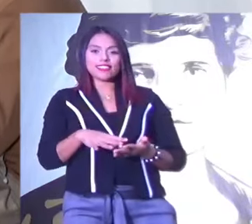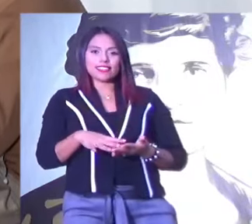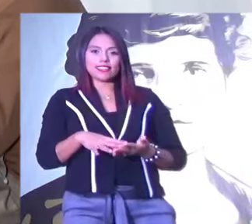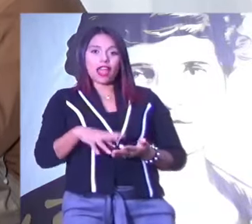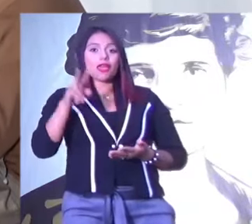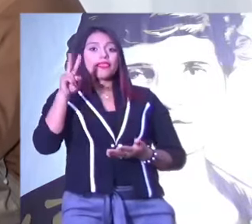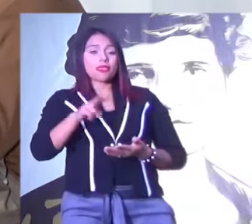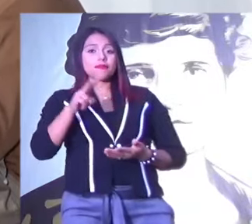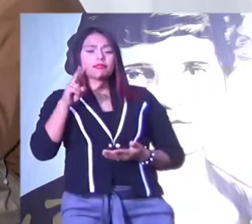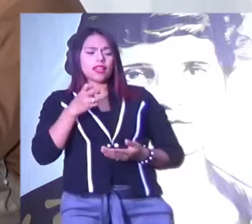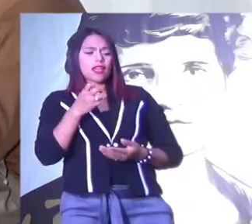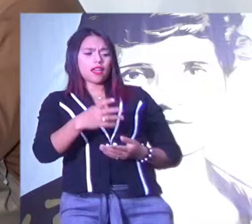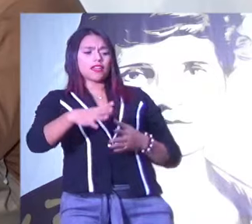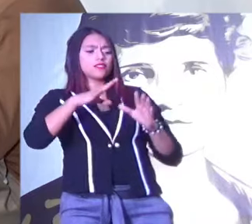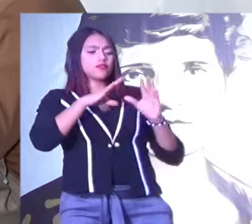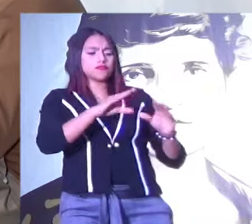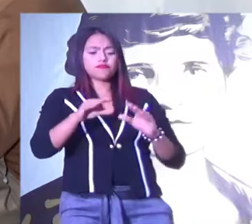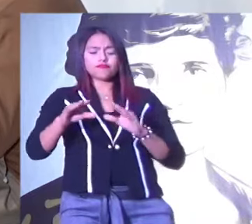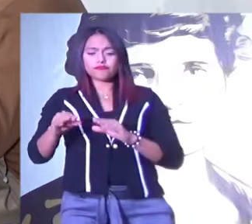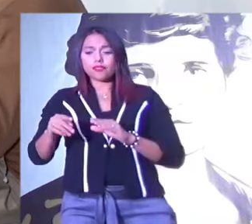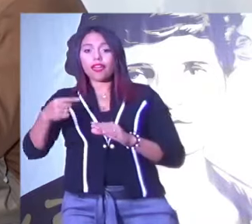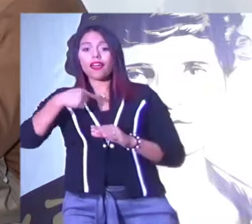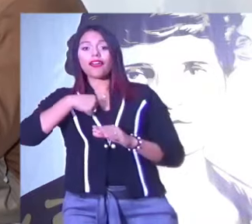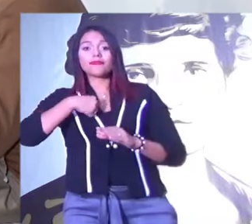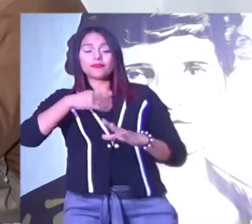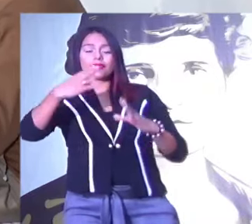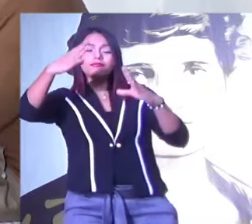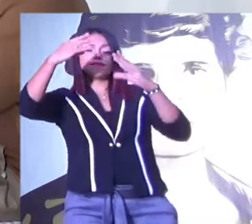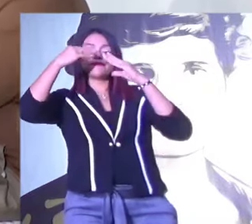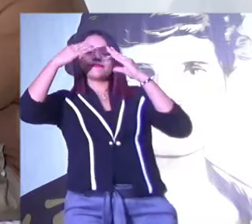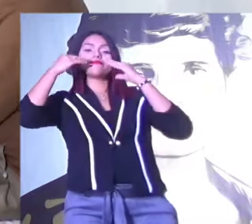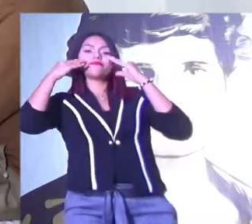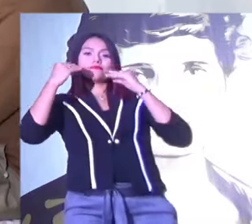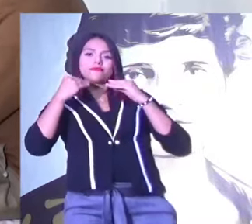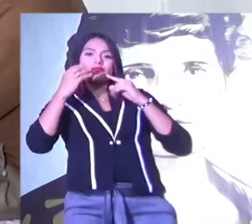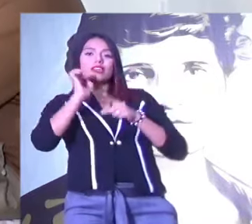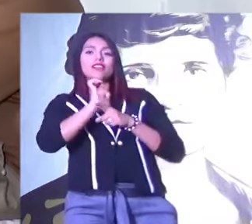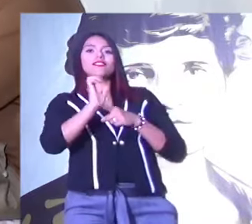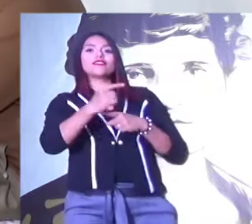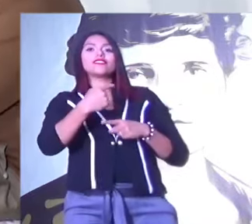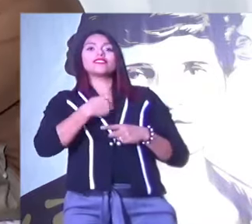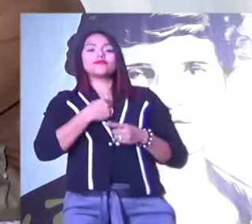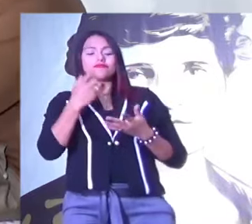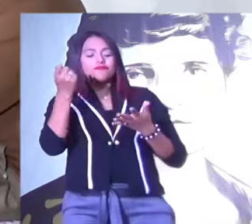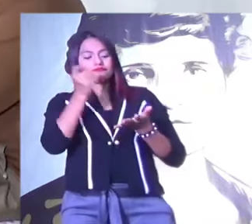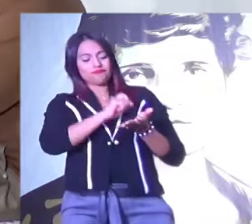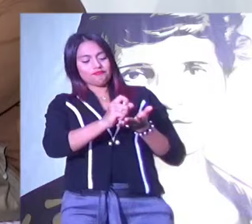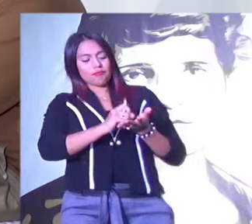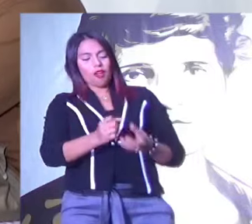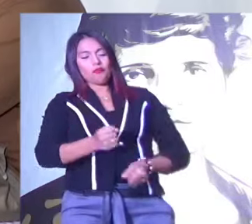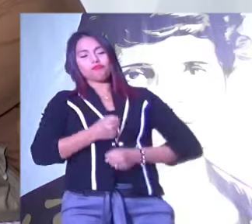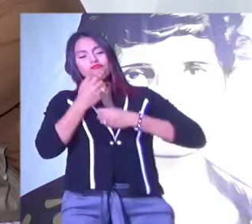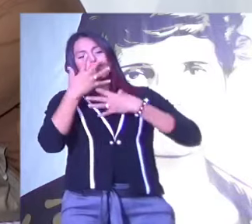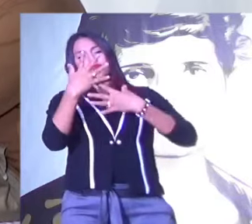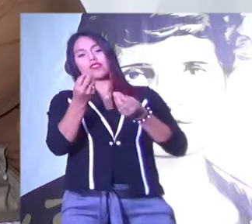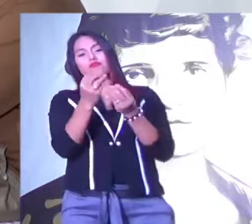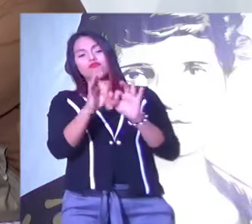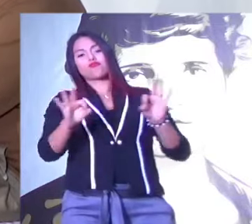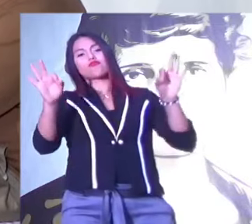poder formativo en mi narrativa. Y finalmente pues decidí hacer este homenaje a los grandes poetas, pero como si